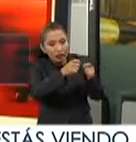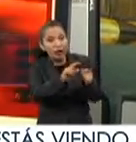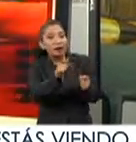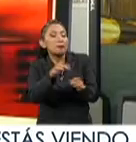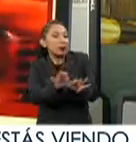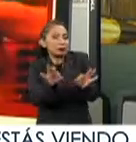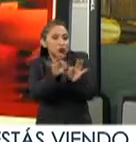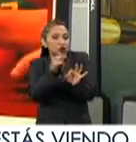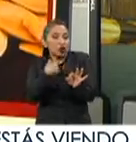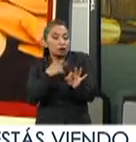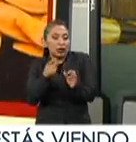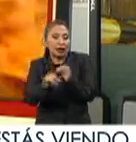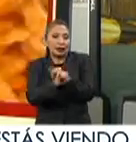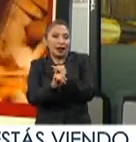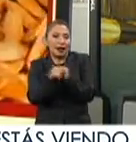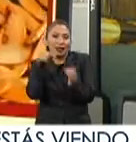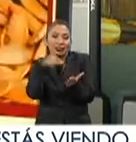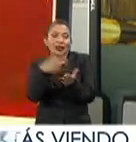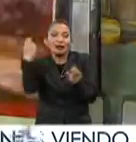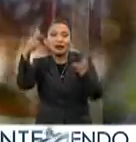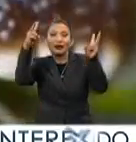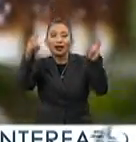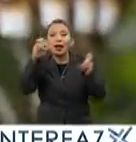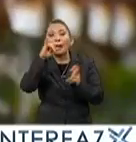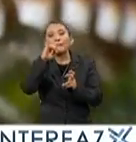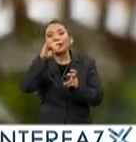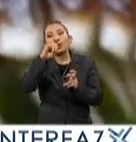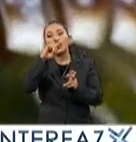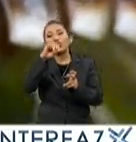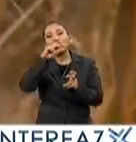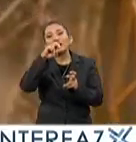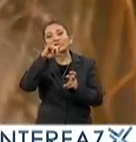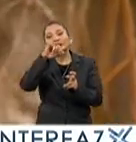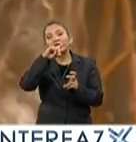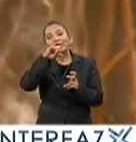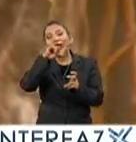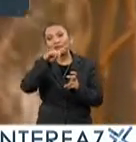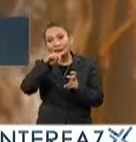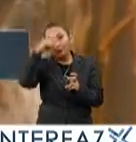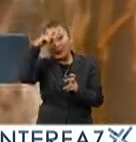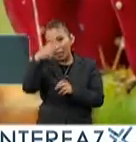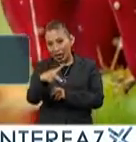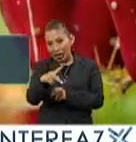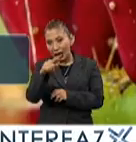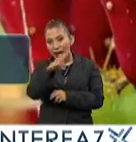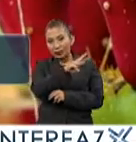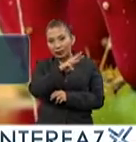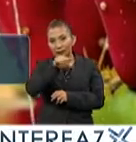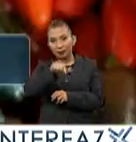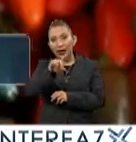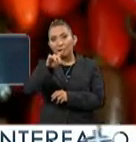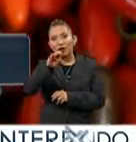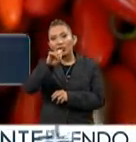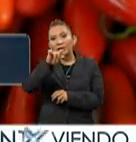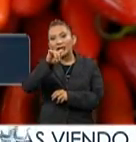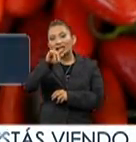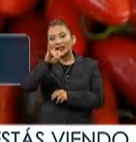principal medio es el sitio web, que se llama Biodiversidad Mexicana, y es